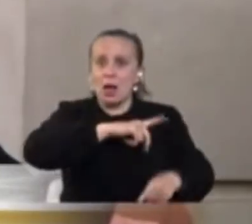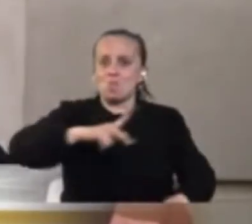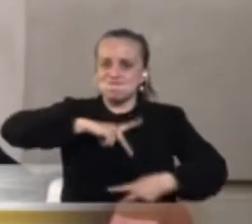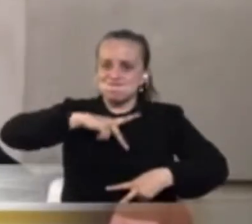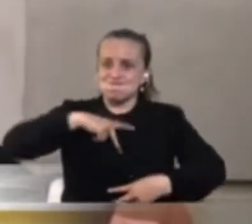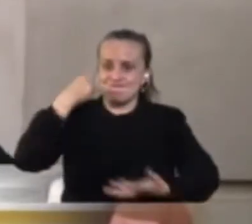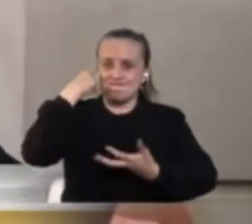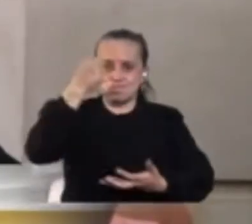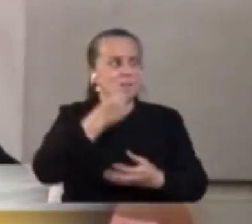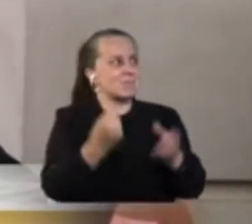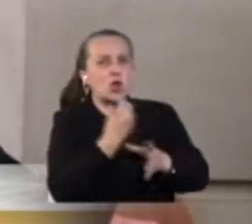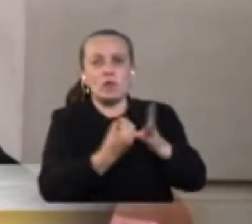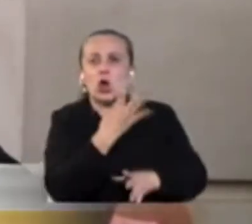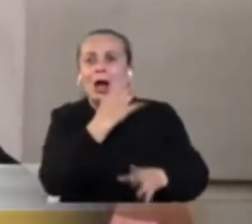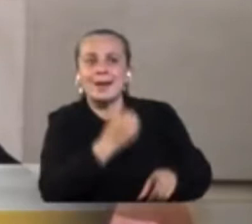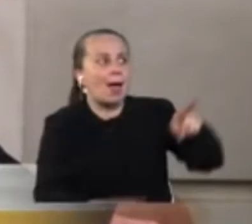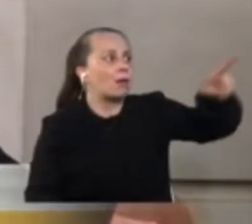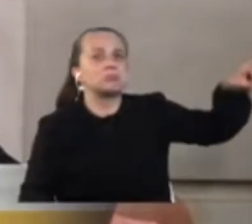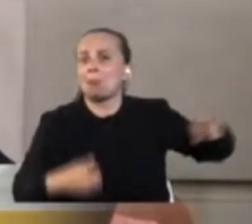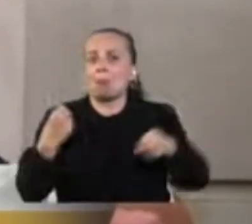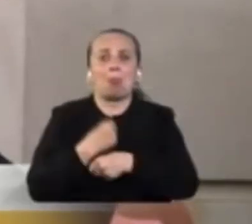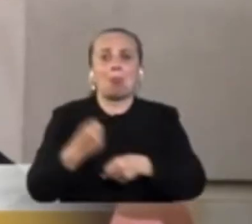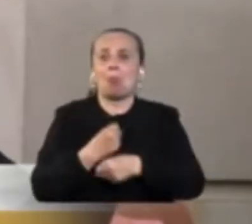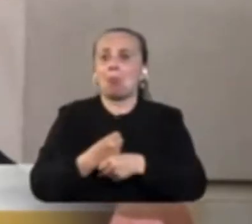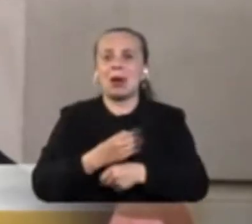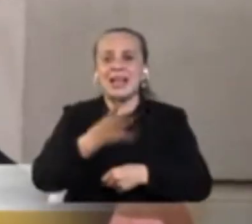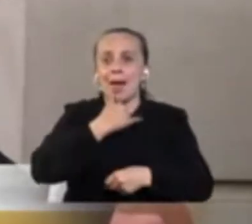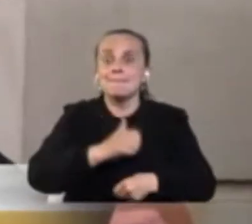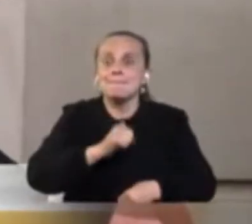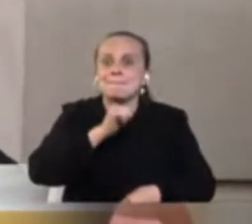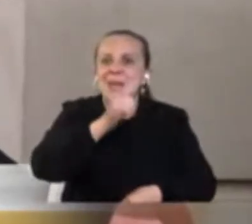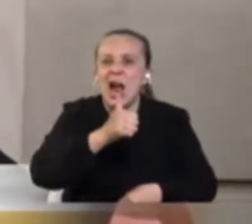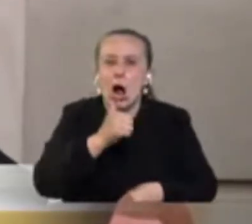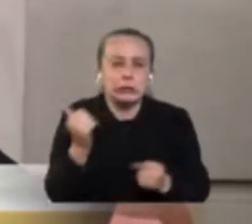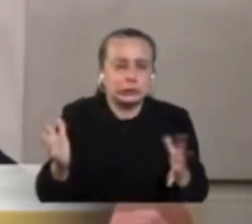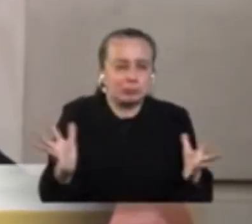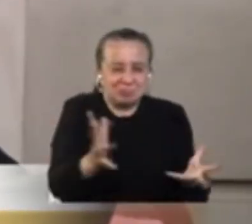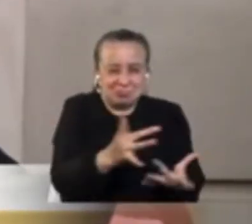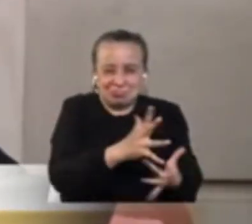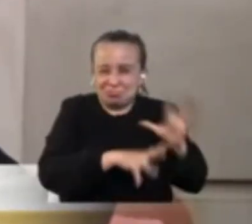capitales improductivos, los que no trabajan pero depredan el